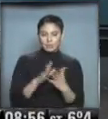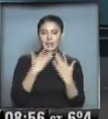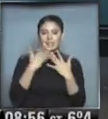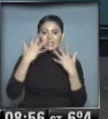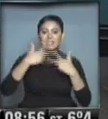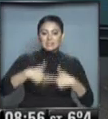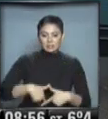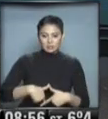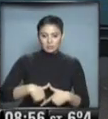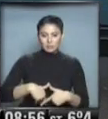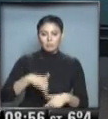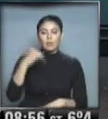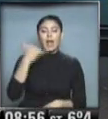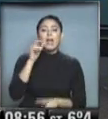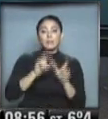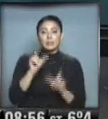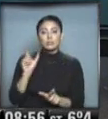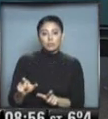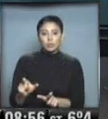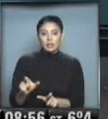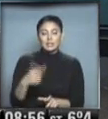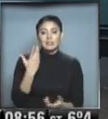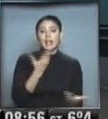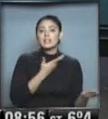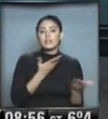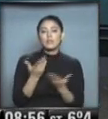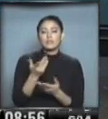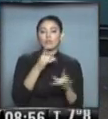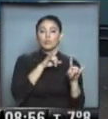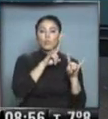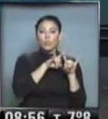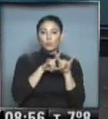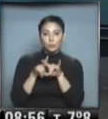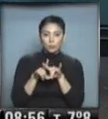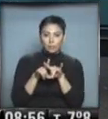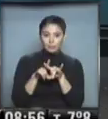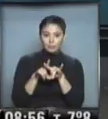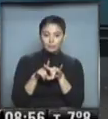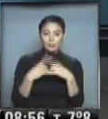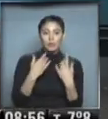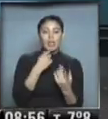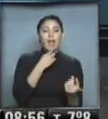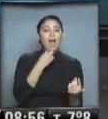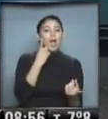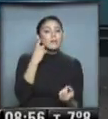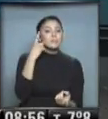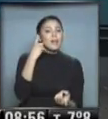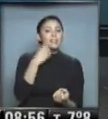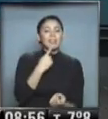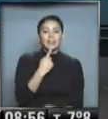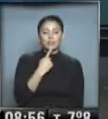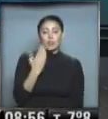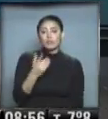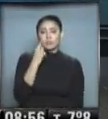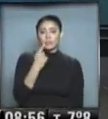duolingo hay muchísimas personas que utilizan servicios web para aprender idiomas y lo que